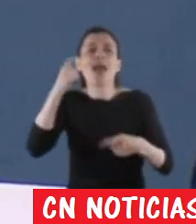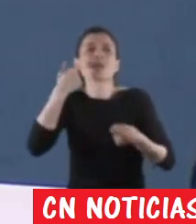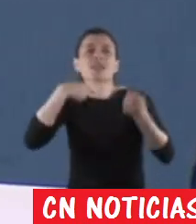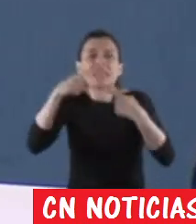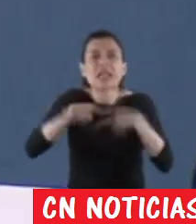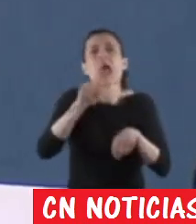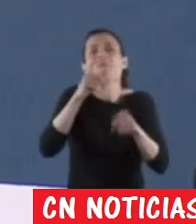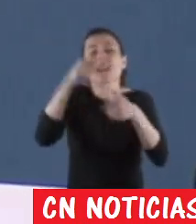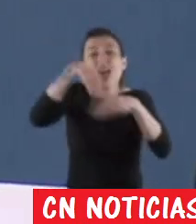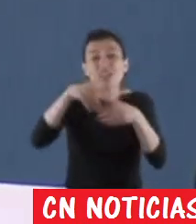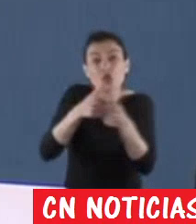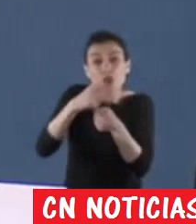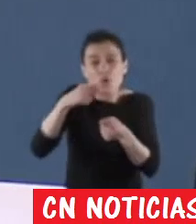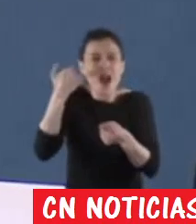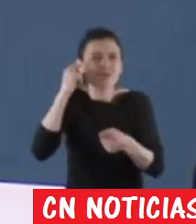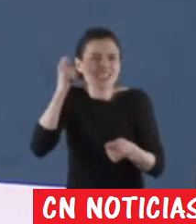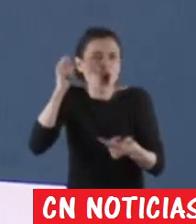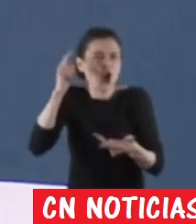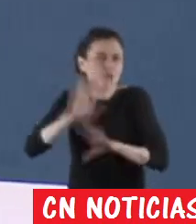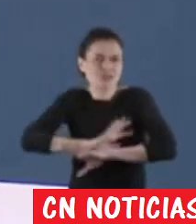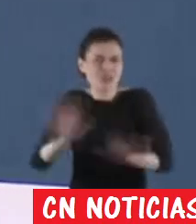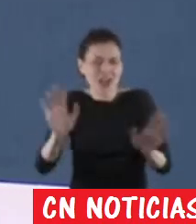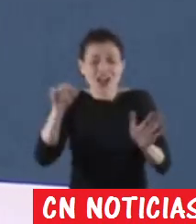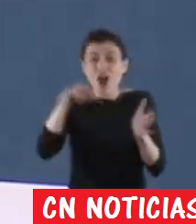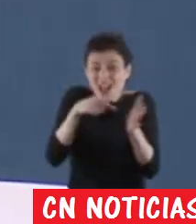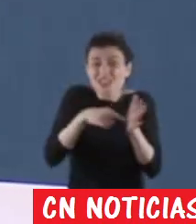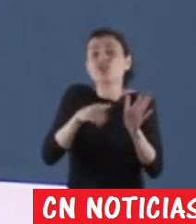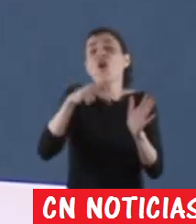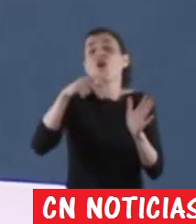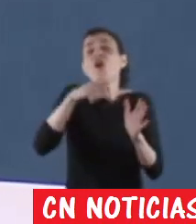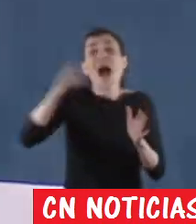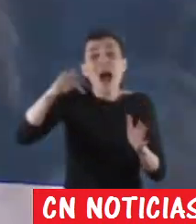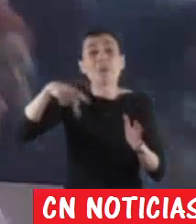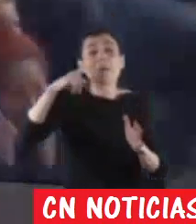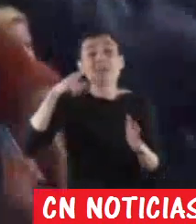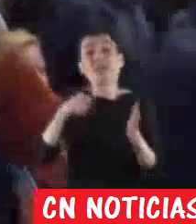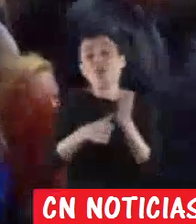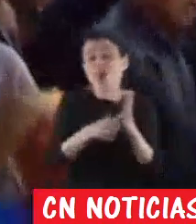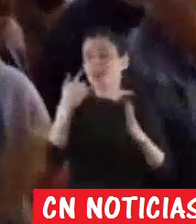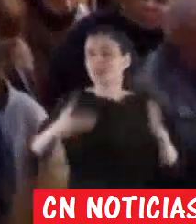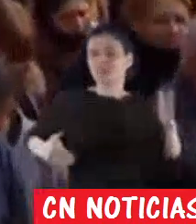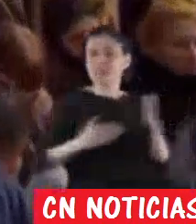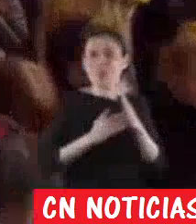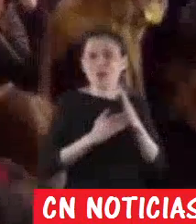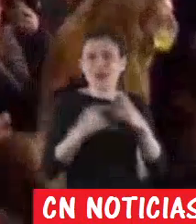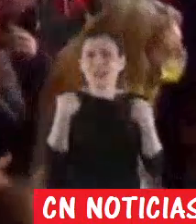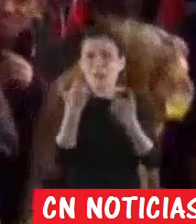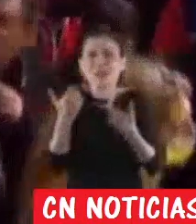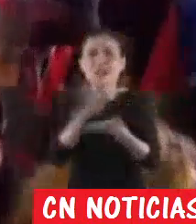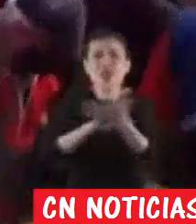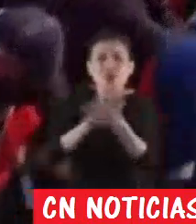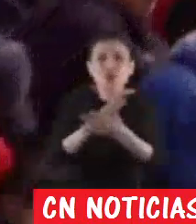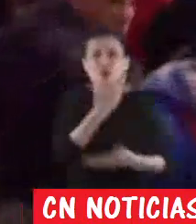descuento de la cuenta DNI. Hoy es un instrumento central para sostener y acompañar desde lo que puede la